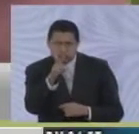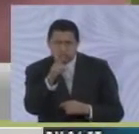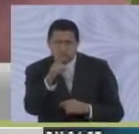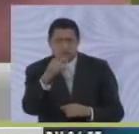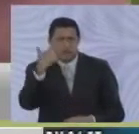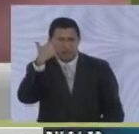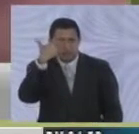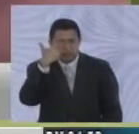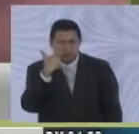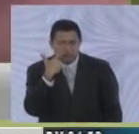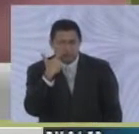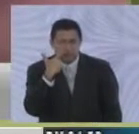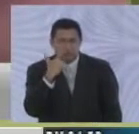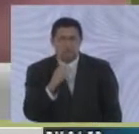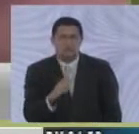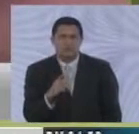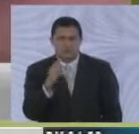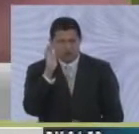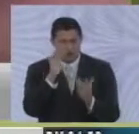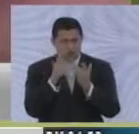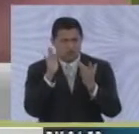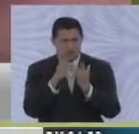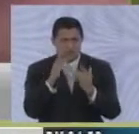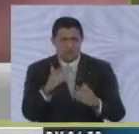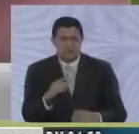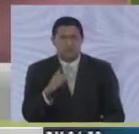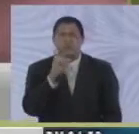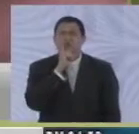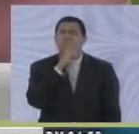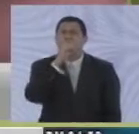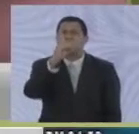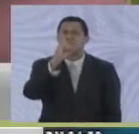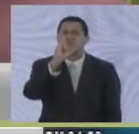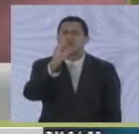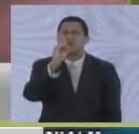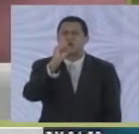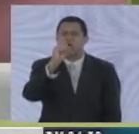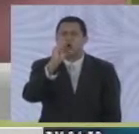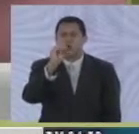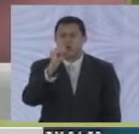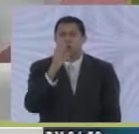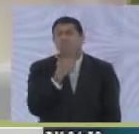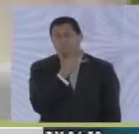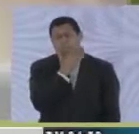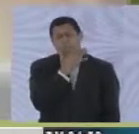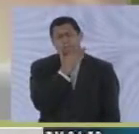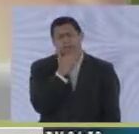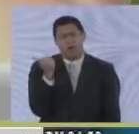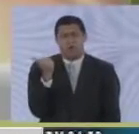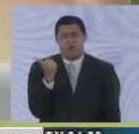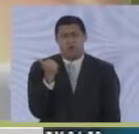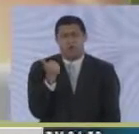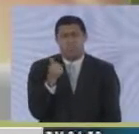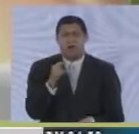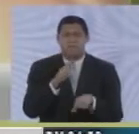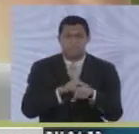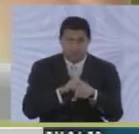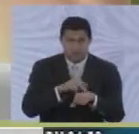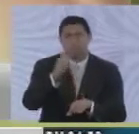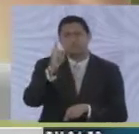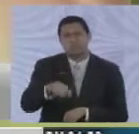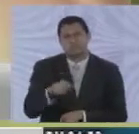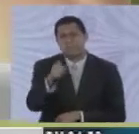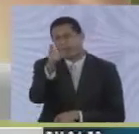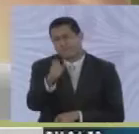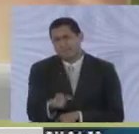de láser a través de un láser de contacto, que es el láser de diodo, que definitivamente trae muchísimos beneficios no solamente para el médico, sino para el